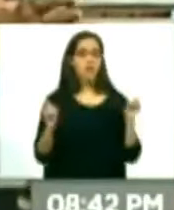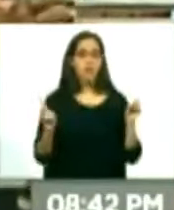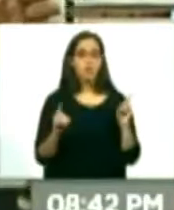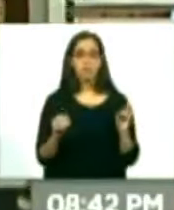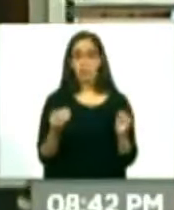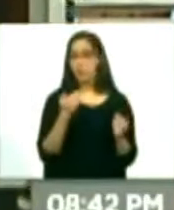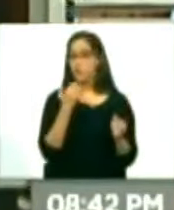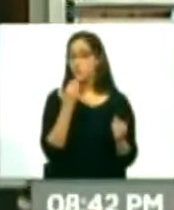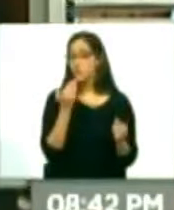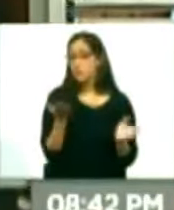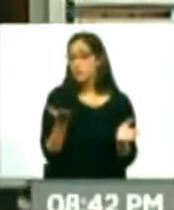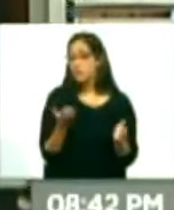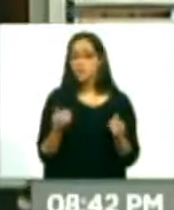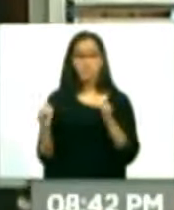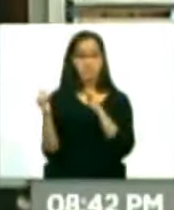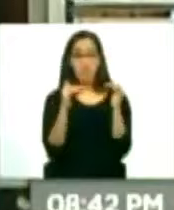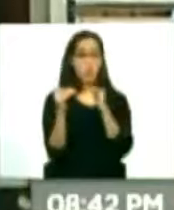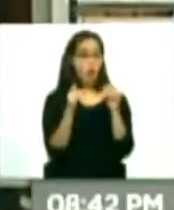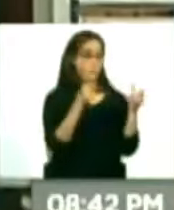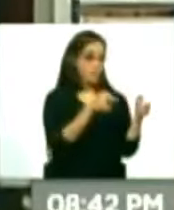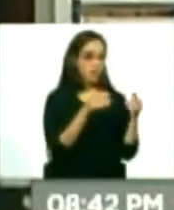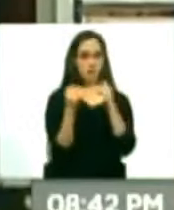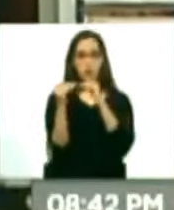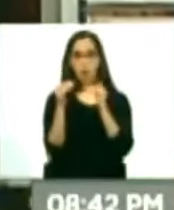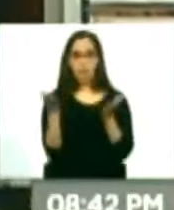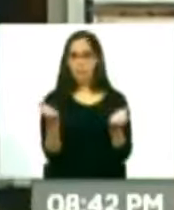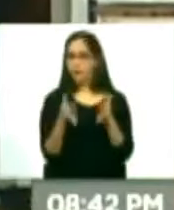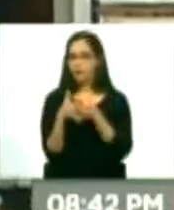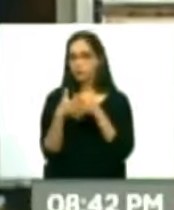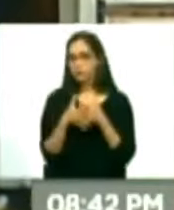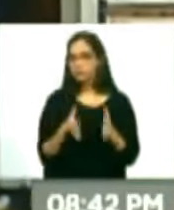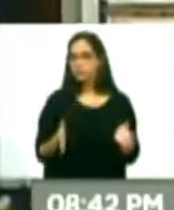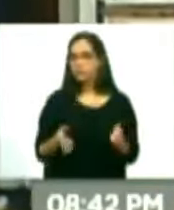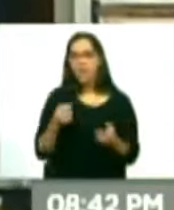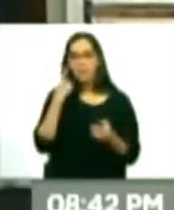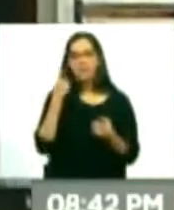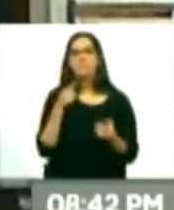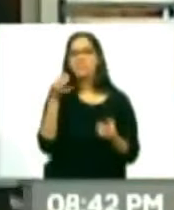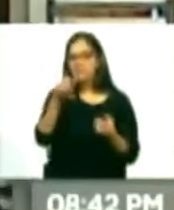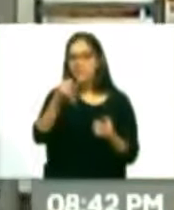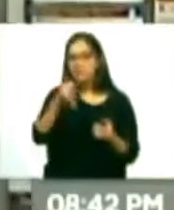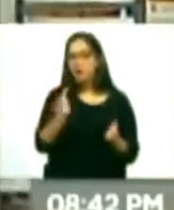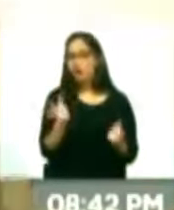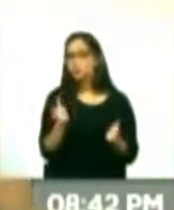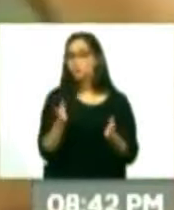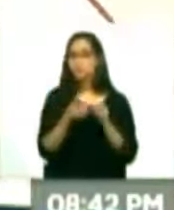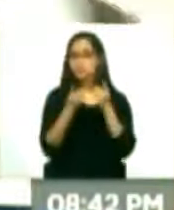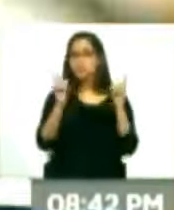para el pavo, debería ser igual para la pava, ¿verdad? A ver pues si es verdad que son unos demócratas.